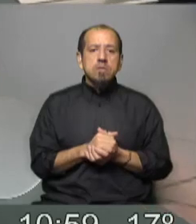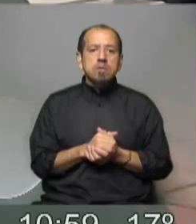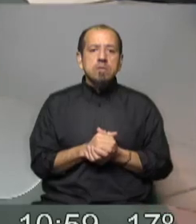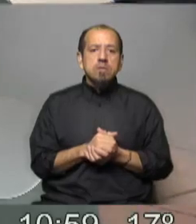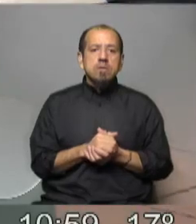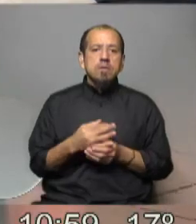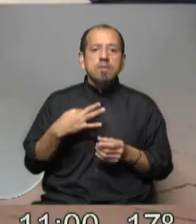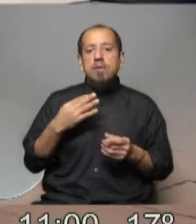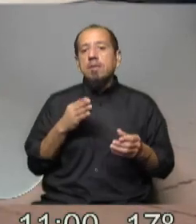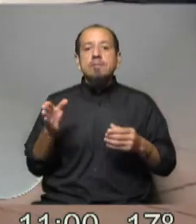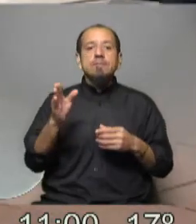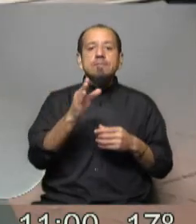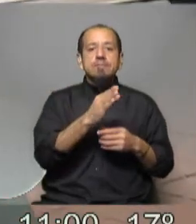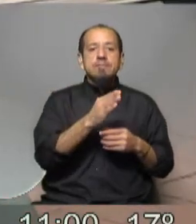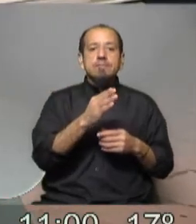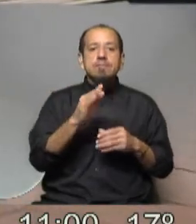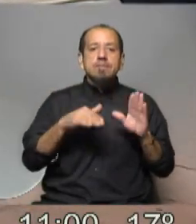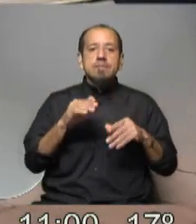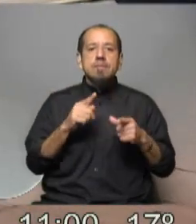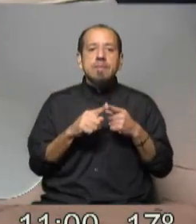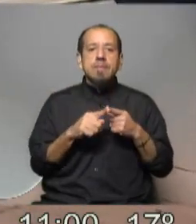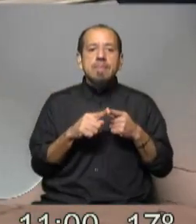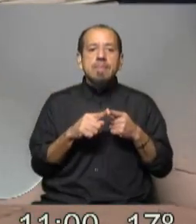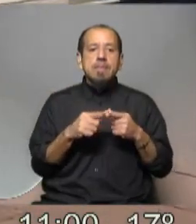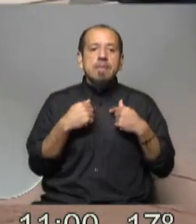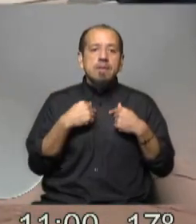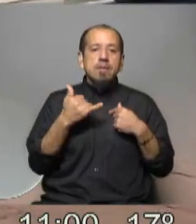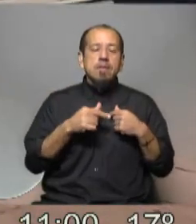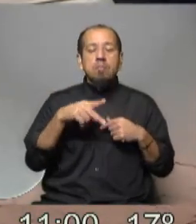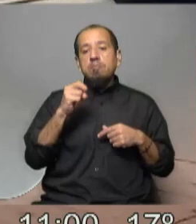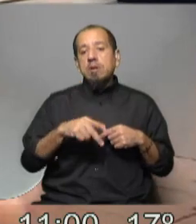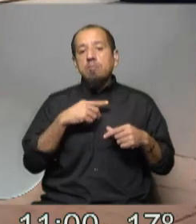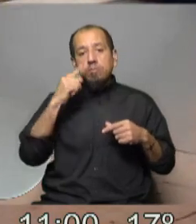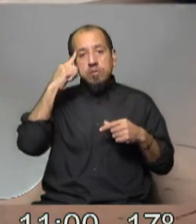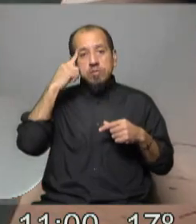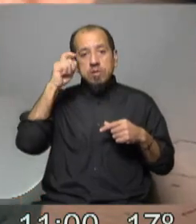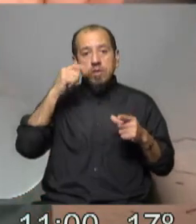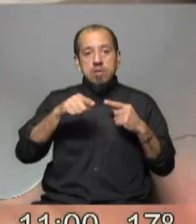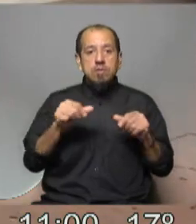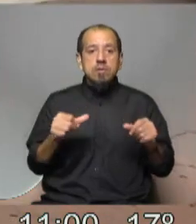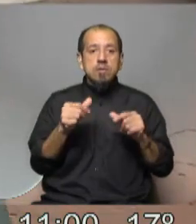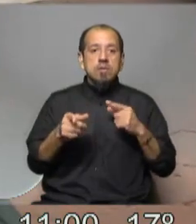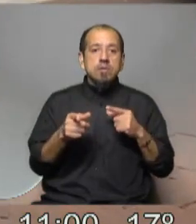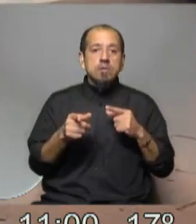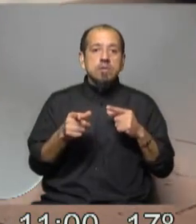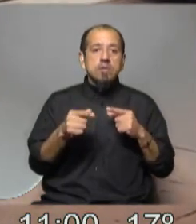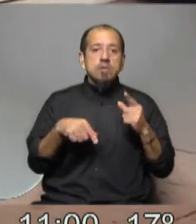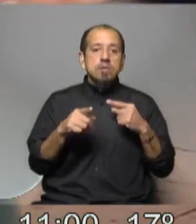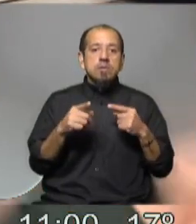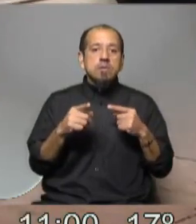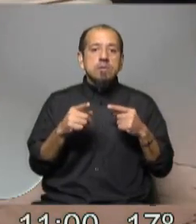¿no? Te vas llevando y no depende tanto de vos también. Por más que vos tengas un plan, ¿no? Que vos digas, hasta este año voy a hacer tal cosa. Pero serías